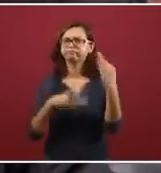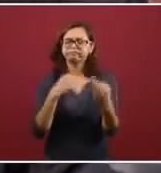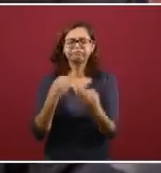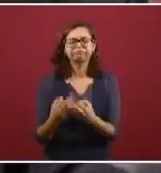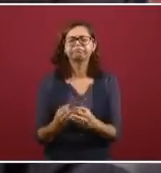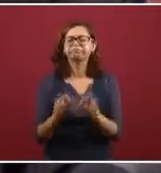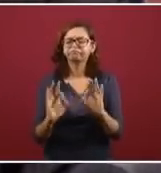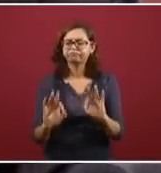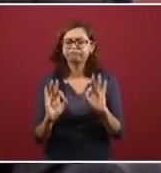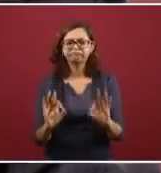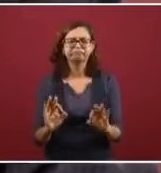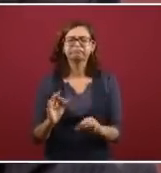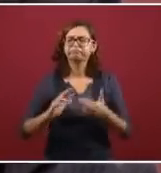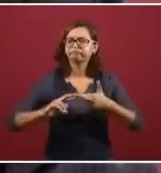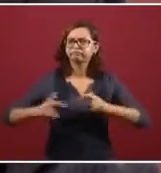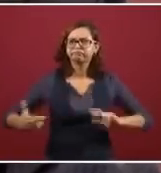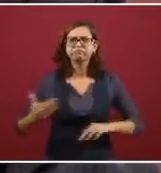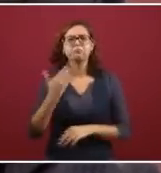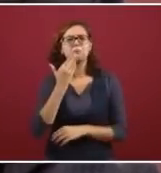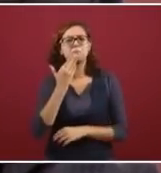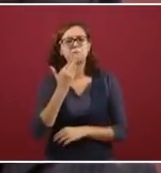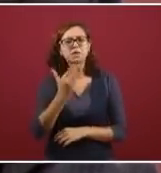buenas relaciones